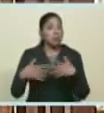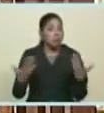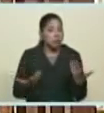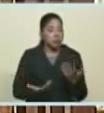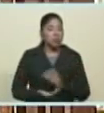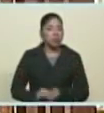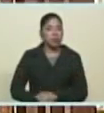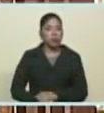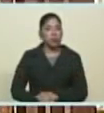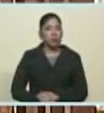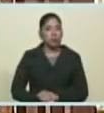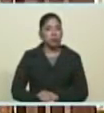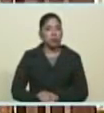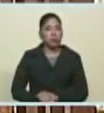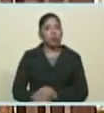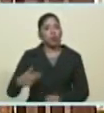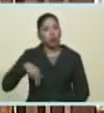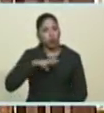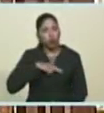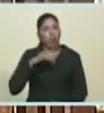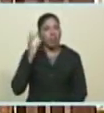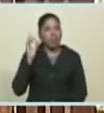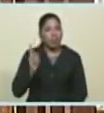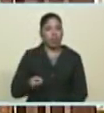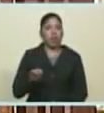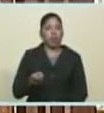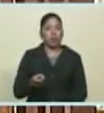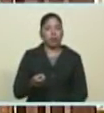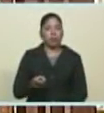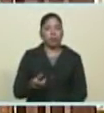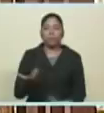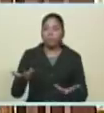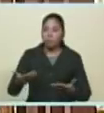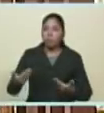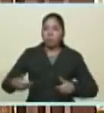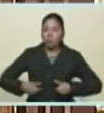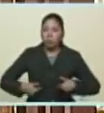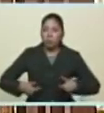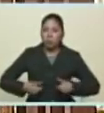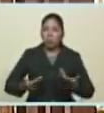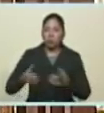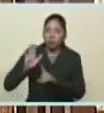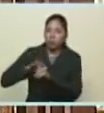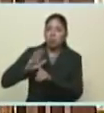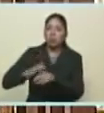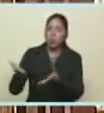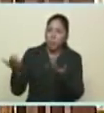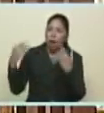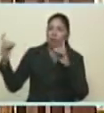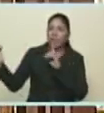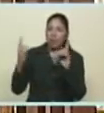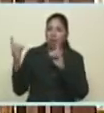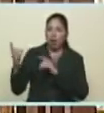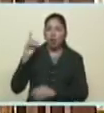marco nosotros tenemos que insistir en el diálogo.